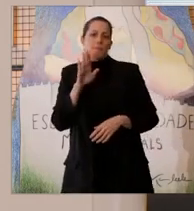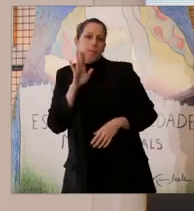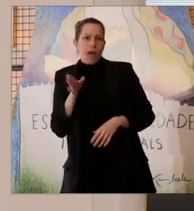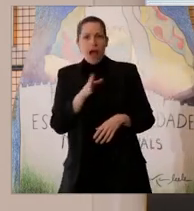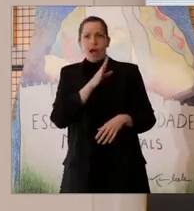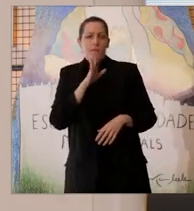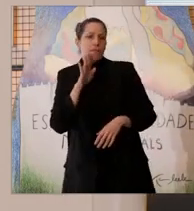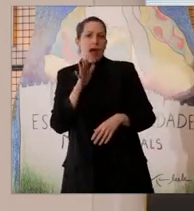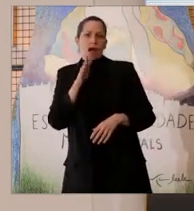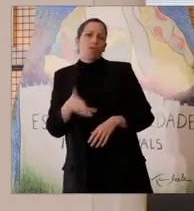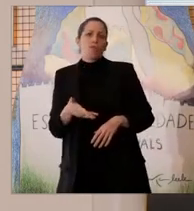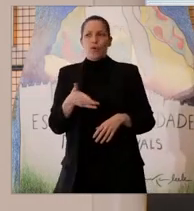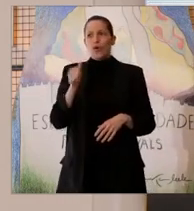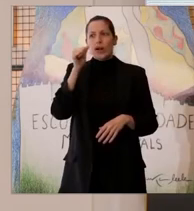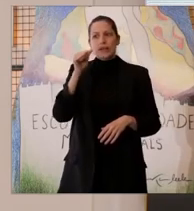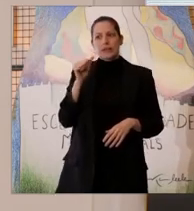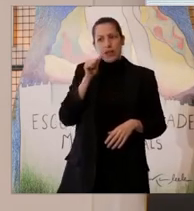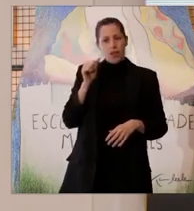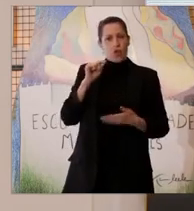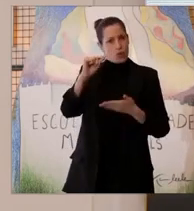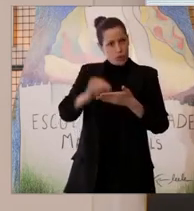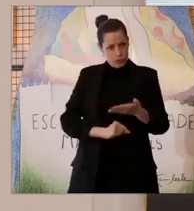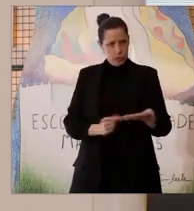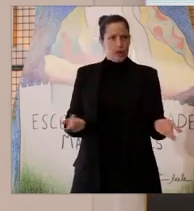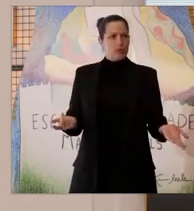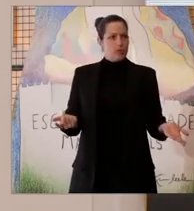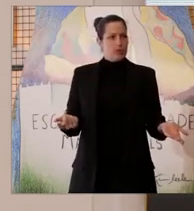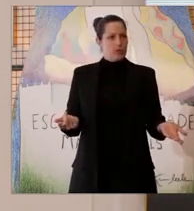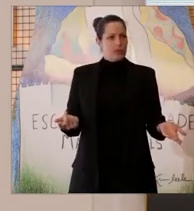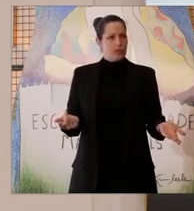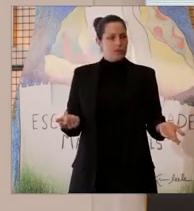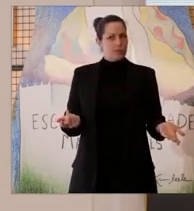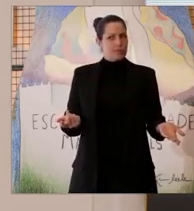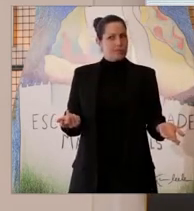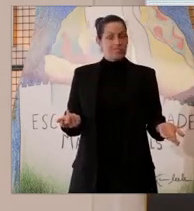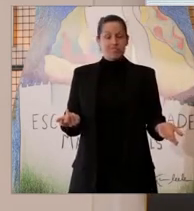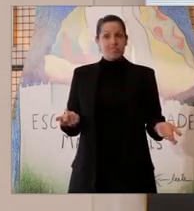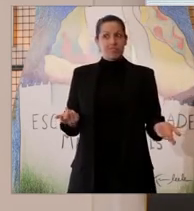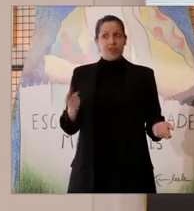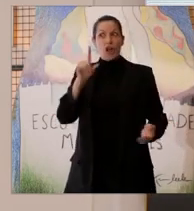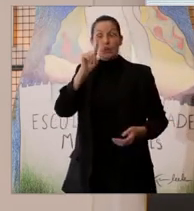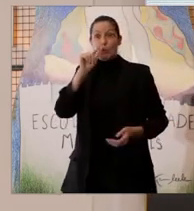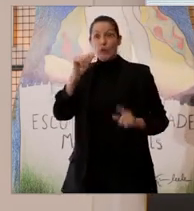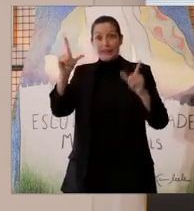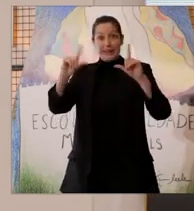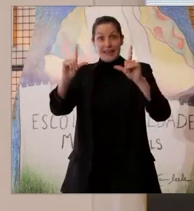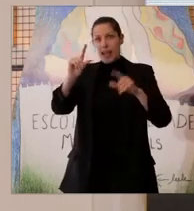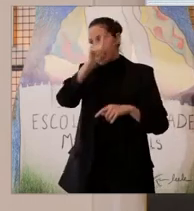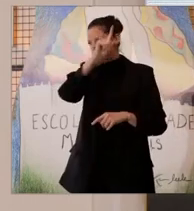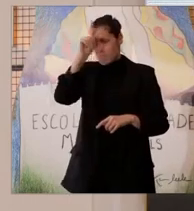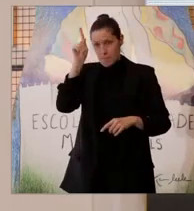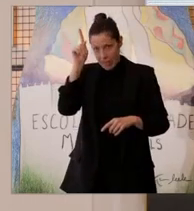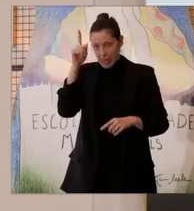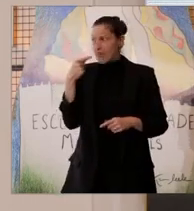gestación es que ahí voy Es que ayer me enseñaba el tweet de telemadrid del que estamos comentando